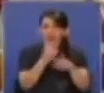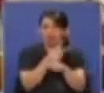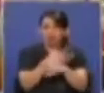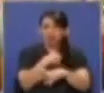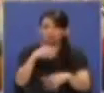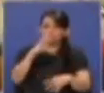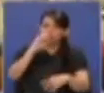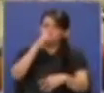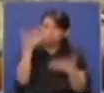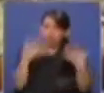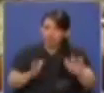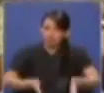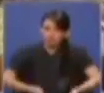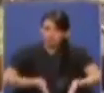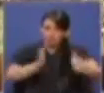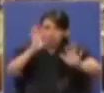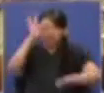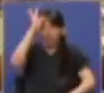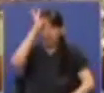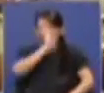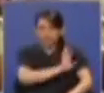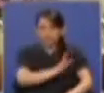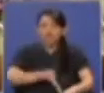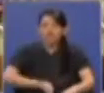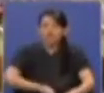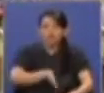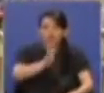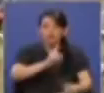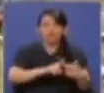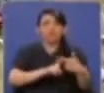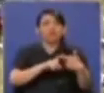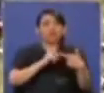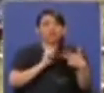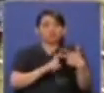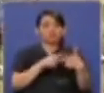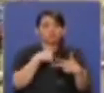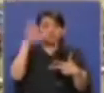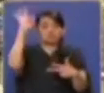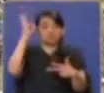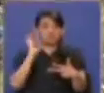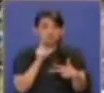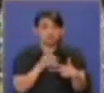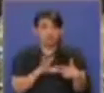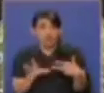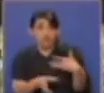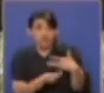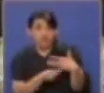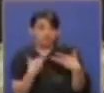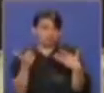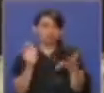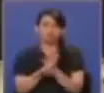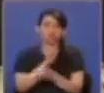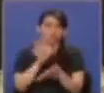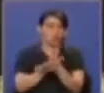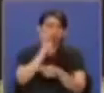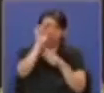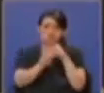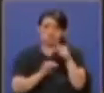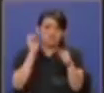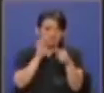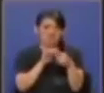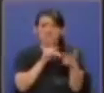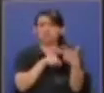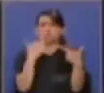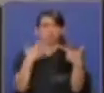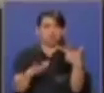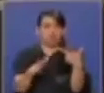hecho carreteras, el hospital de Yantzaza, no creo que eso está inclusive en un presupuesto adicional, escuelas del milenio. Hemos